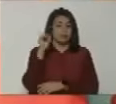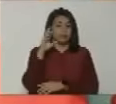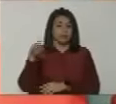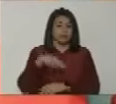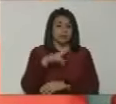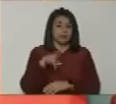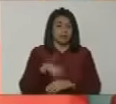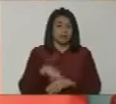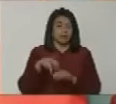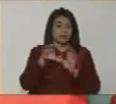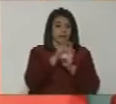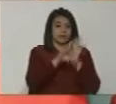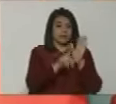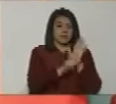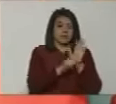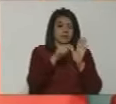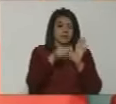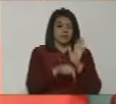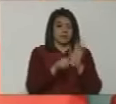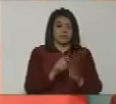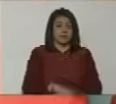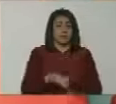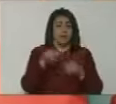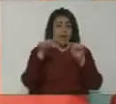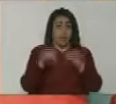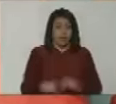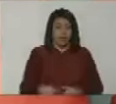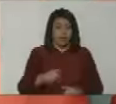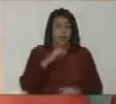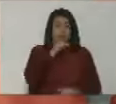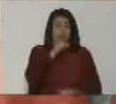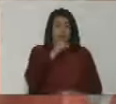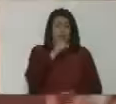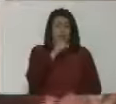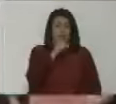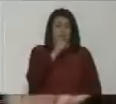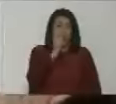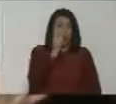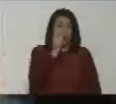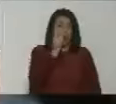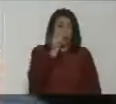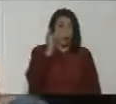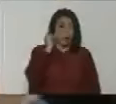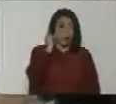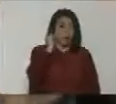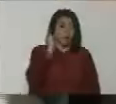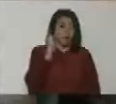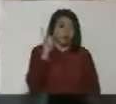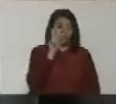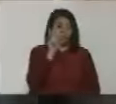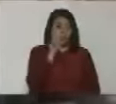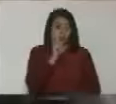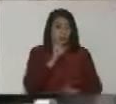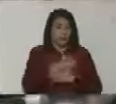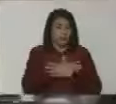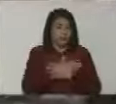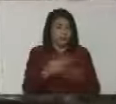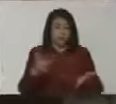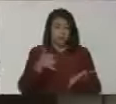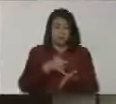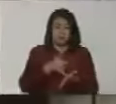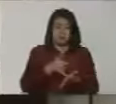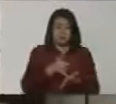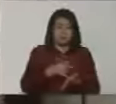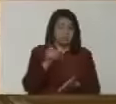Asamblea Nacional Constituyente. Aquí los adultos y las adultas mayores no se entregan.